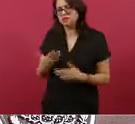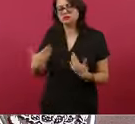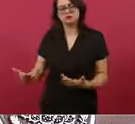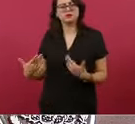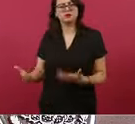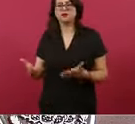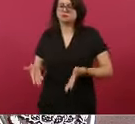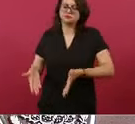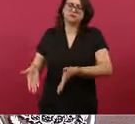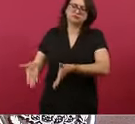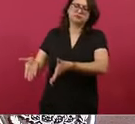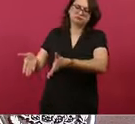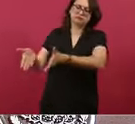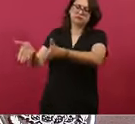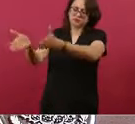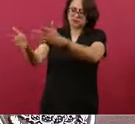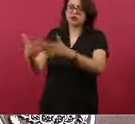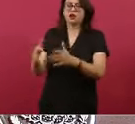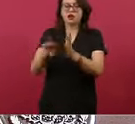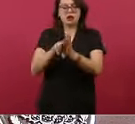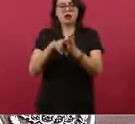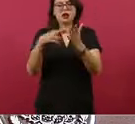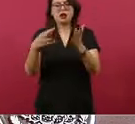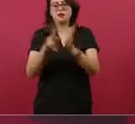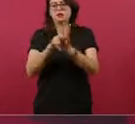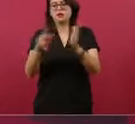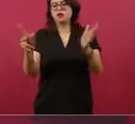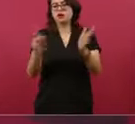Ahí la lleva, que sigan leyendo el Reforma y que